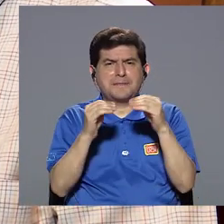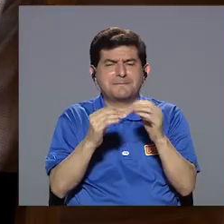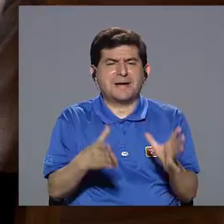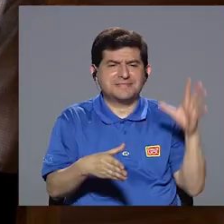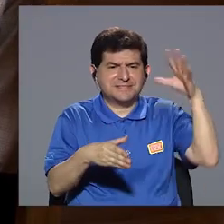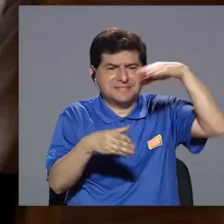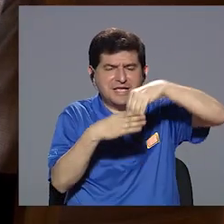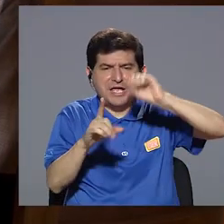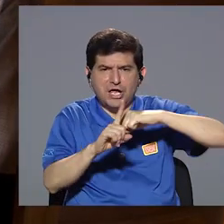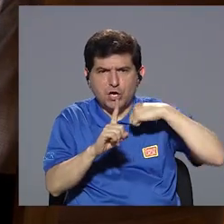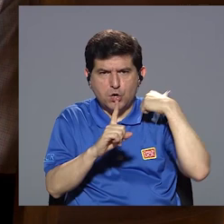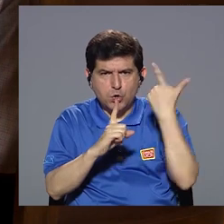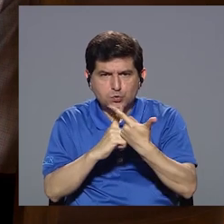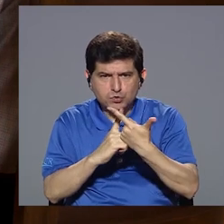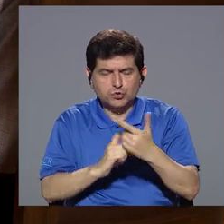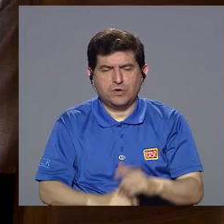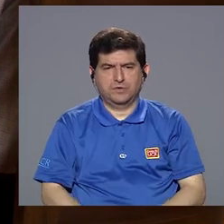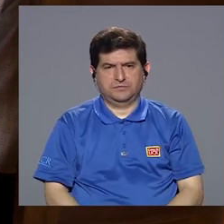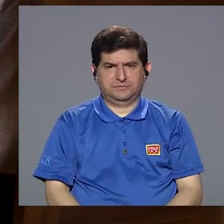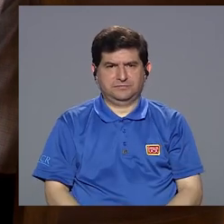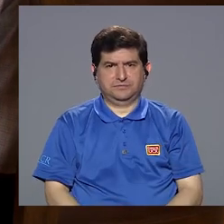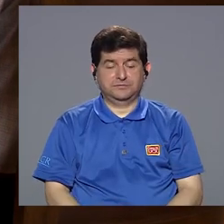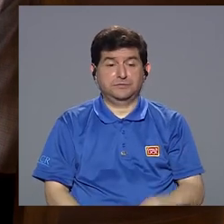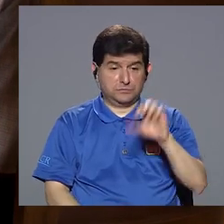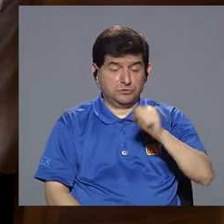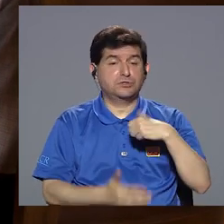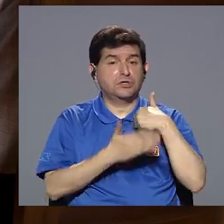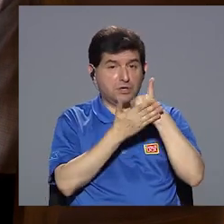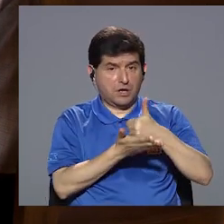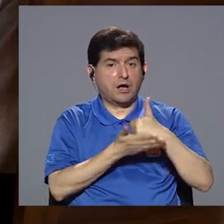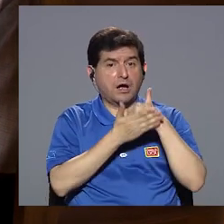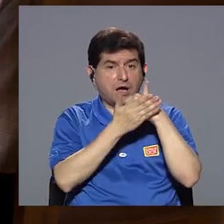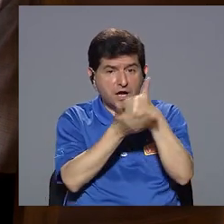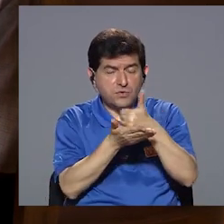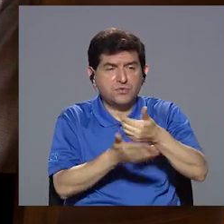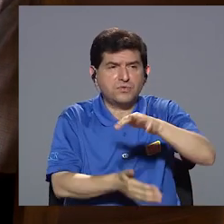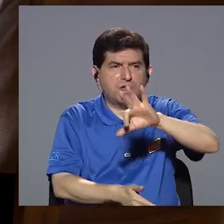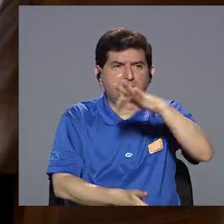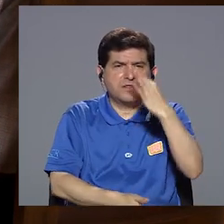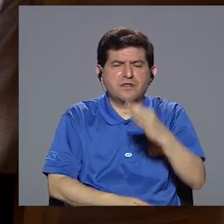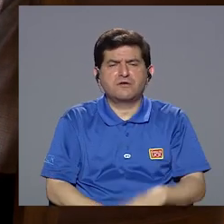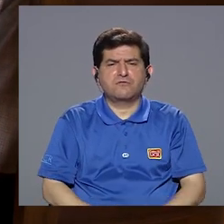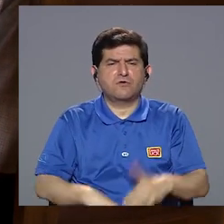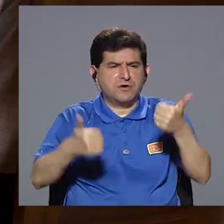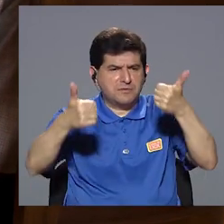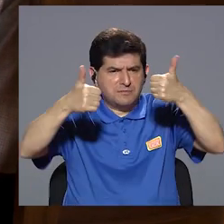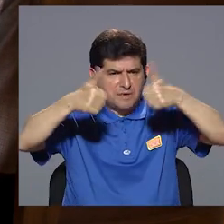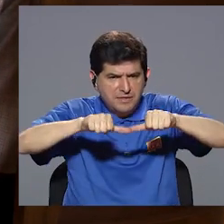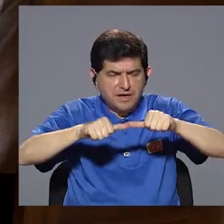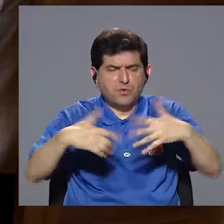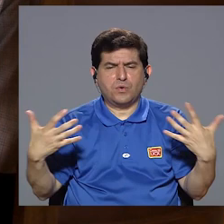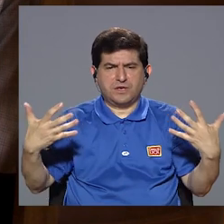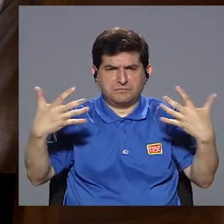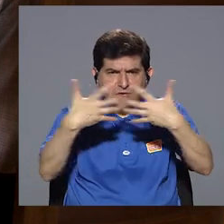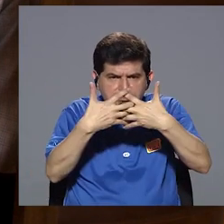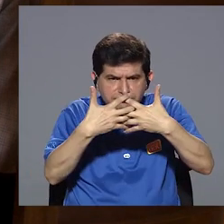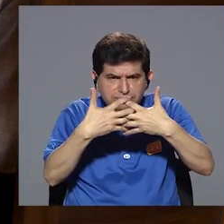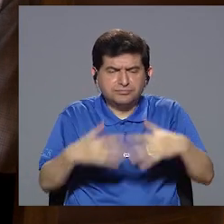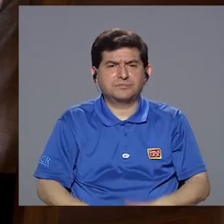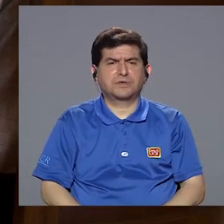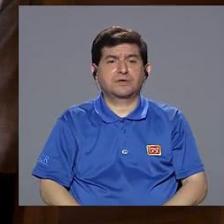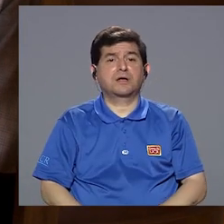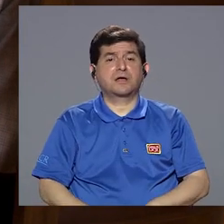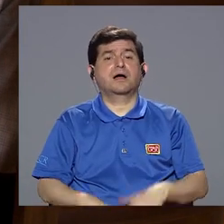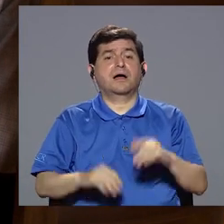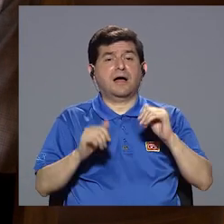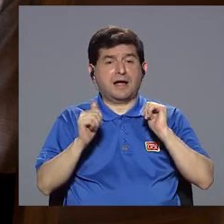una mayor inclusión social para que sean capaces de contribuir de una manera más consecuente y significativa